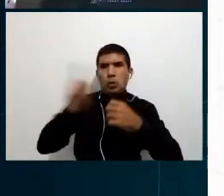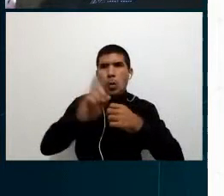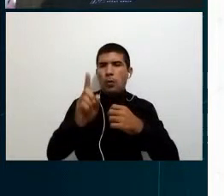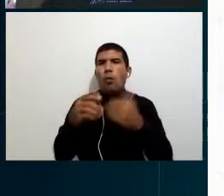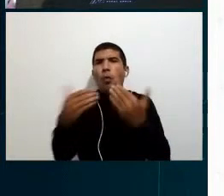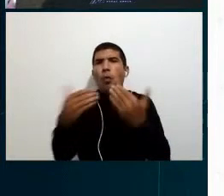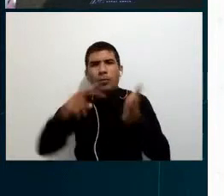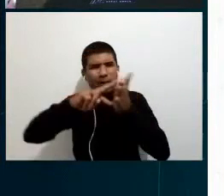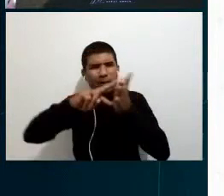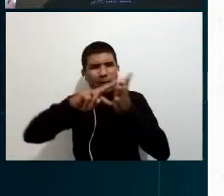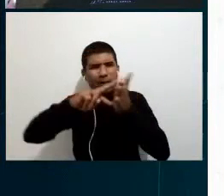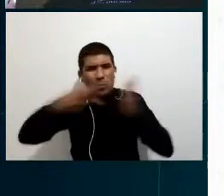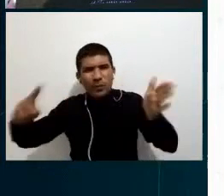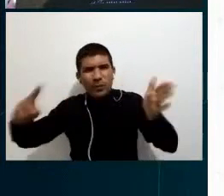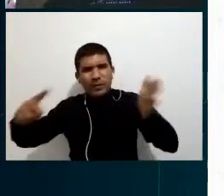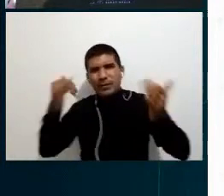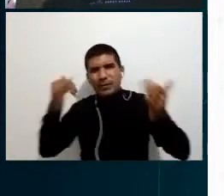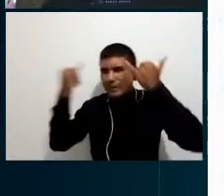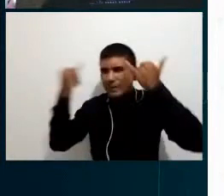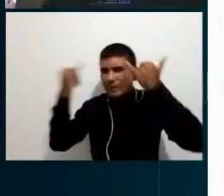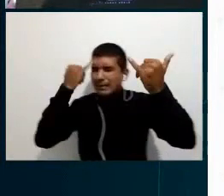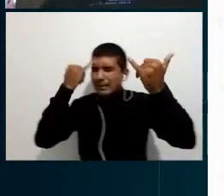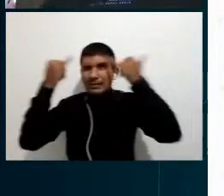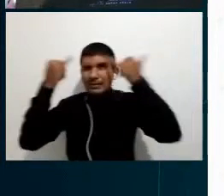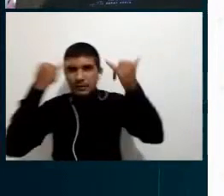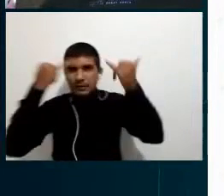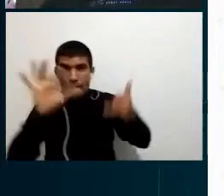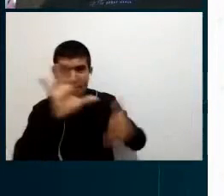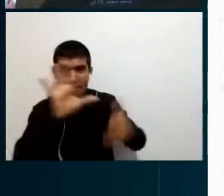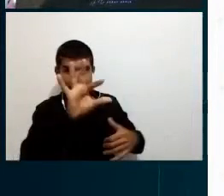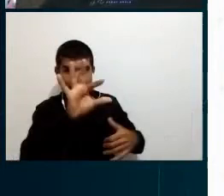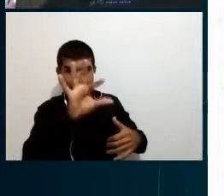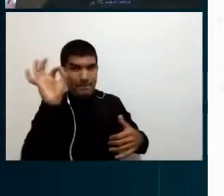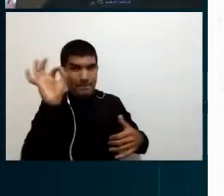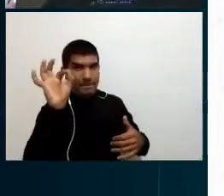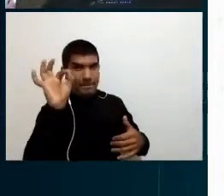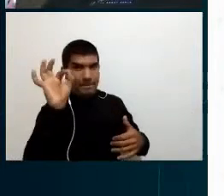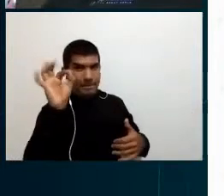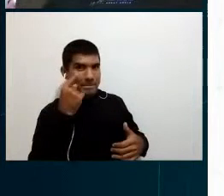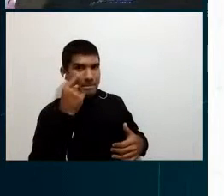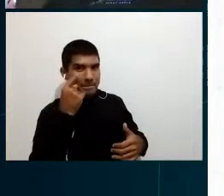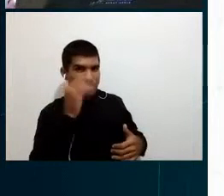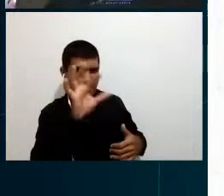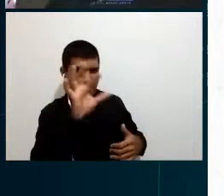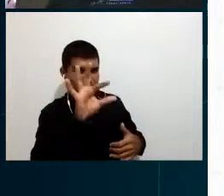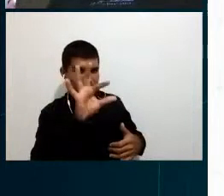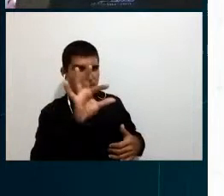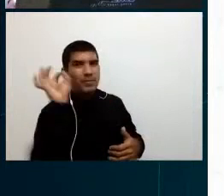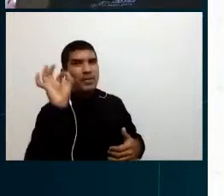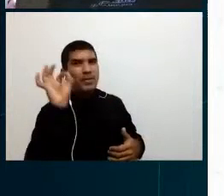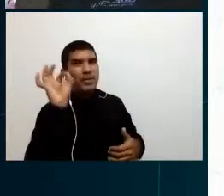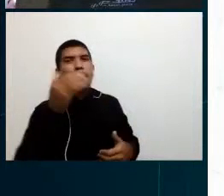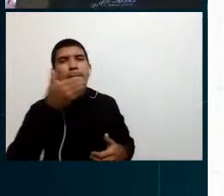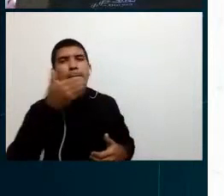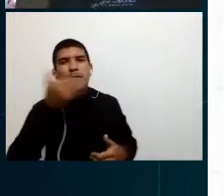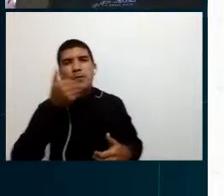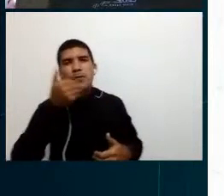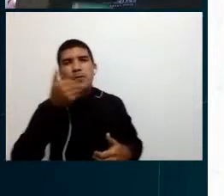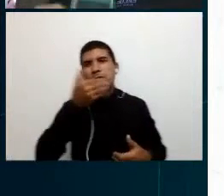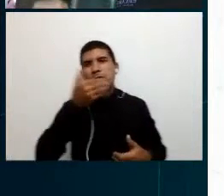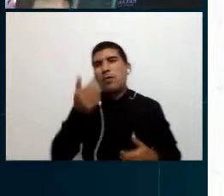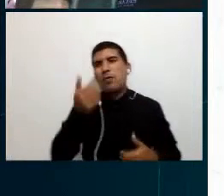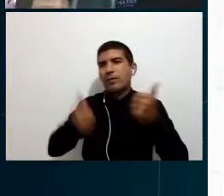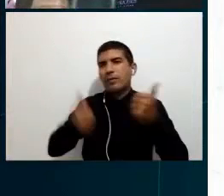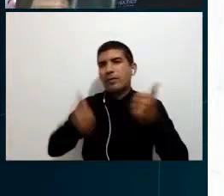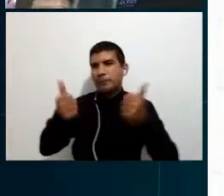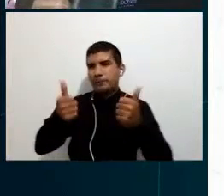escogimos subestaciones encapsuladas por la gran cantidad de gas y porque los fabricantes le están apuntando